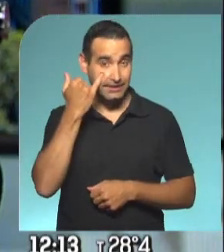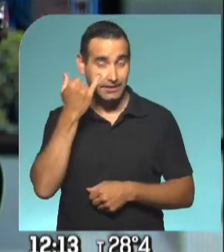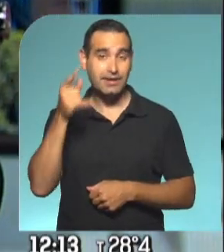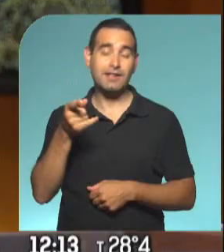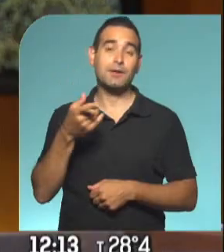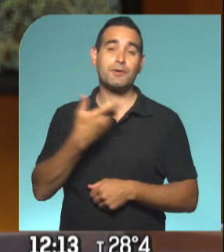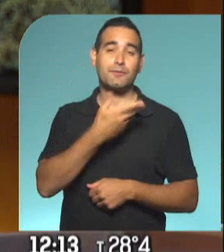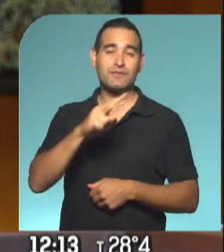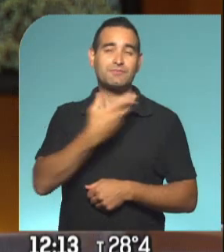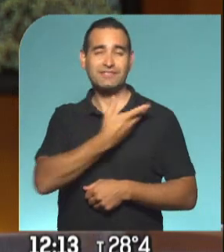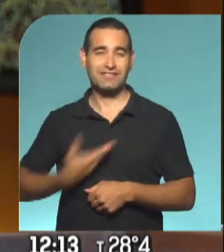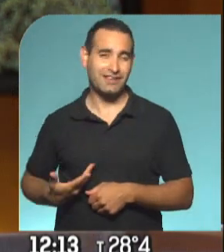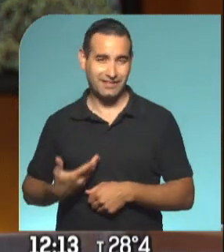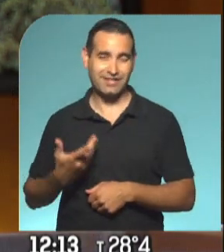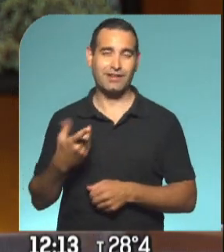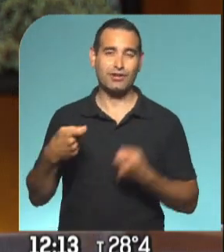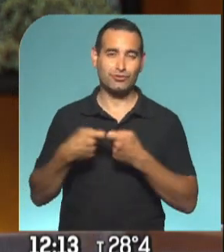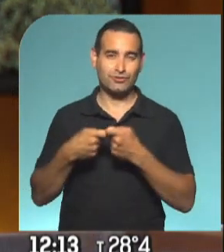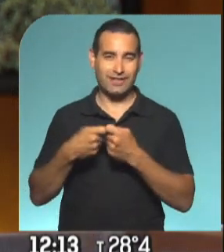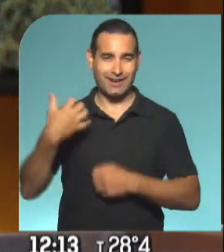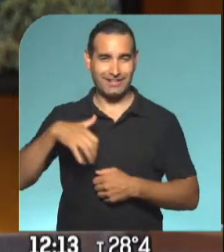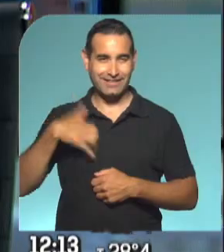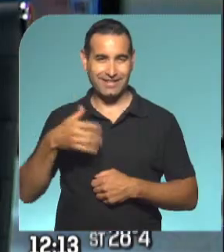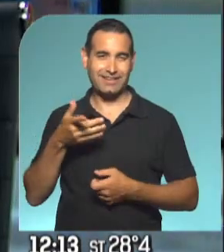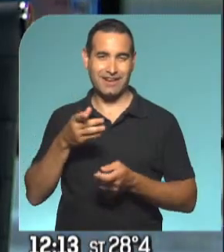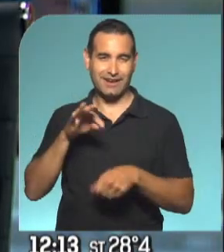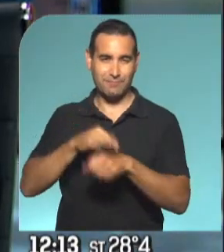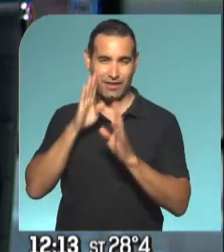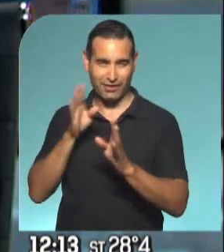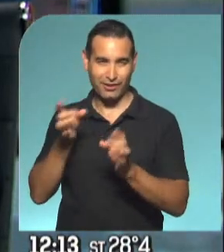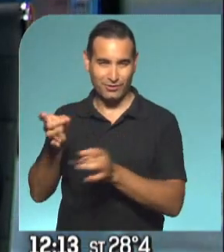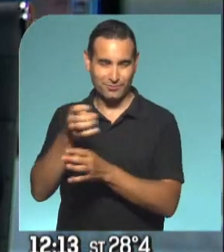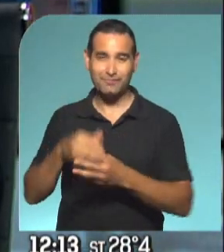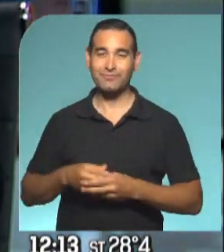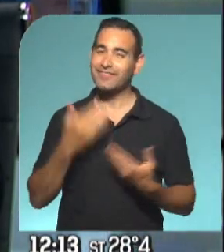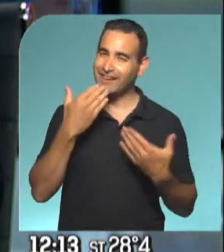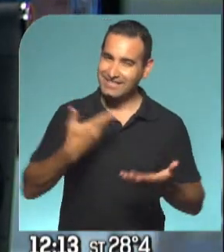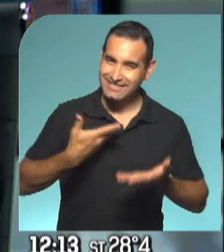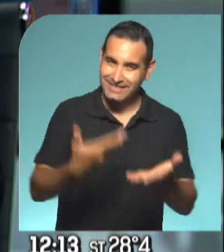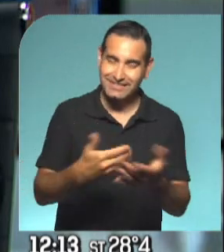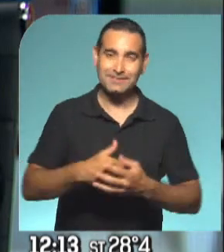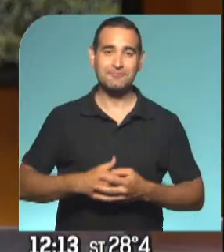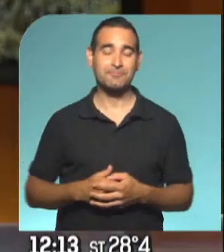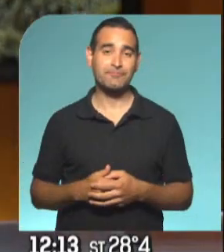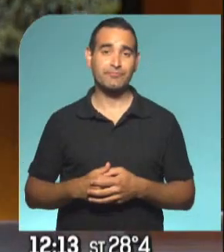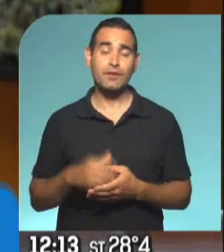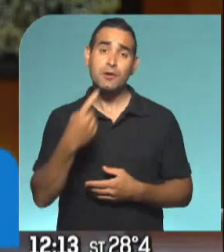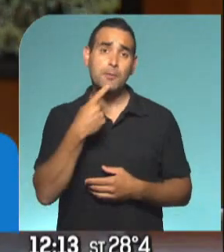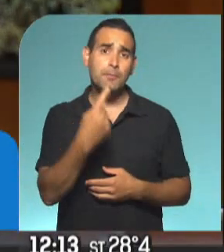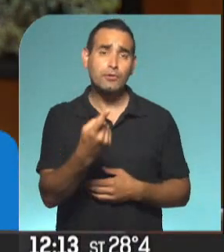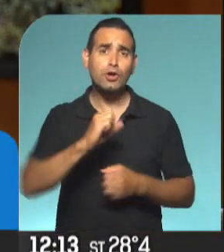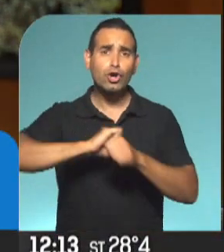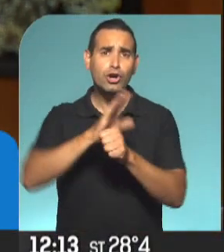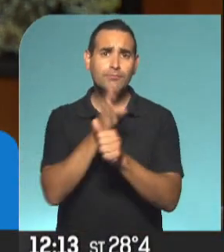de Virología. Doctor, ¿qué tal? Buenas tardes, gracias por estar con nosotros. Es un gusto, gracias por la invitación. A ver, doctor, comenzamos con esta nueva